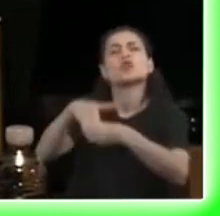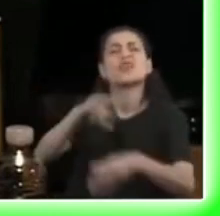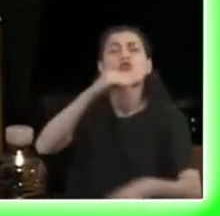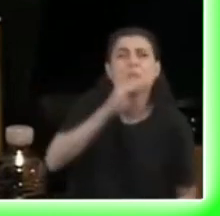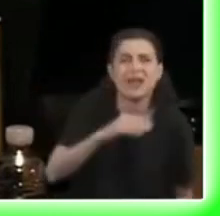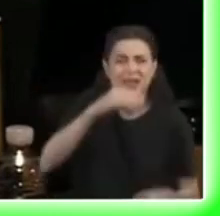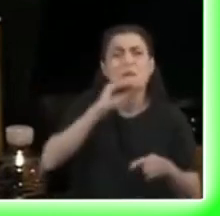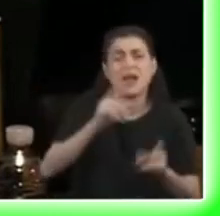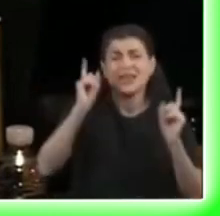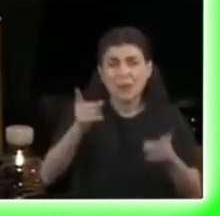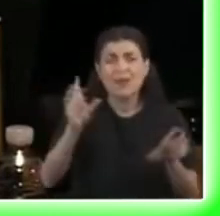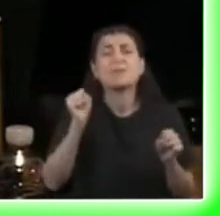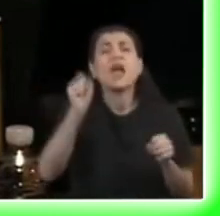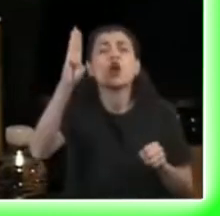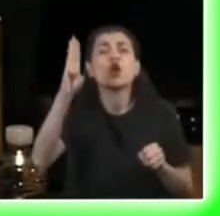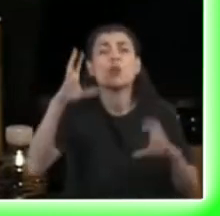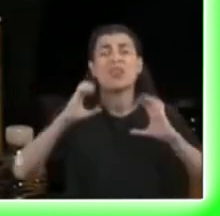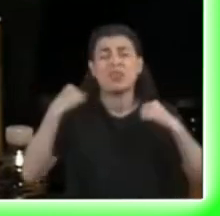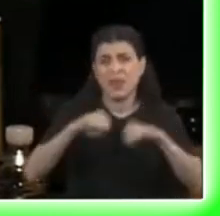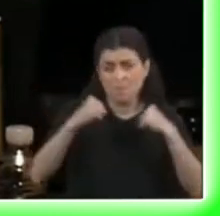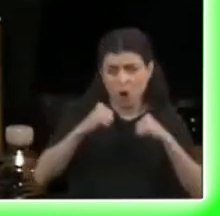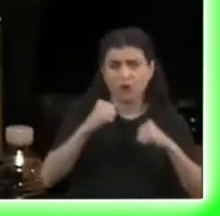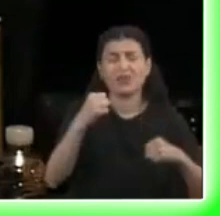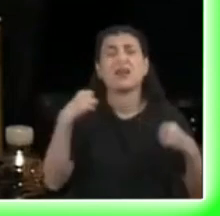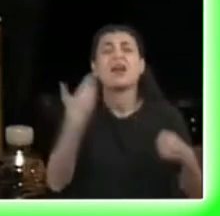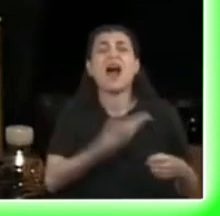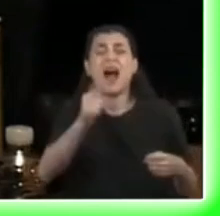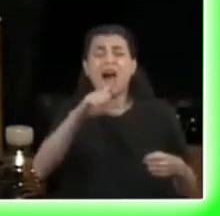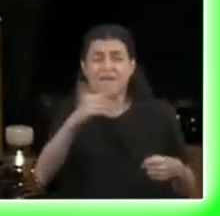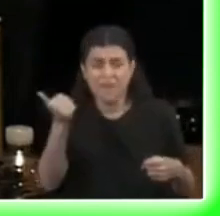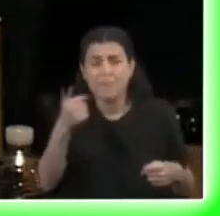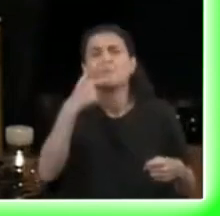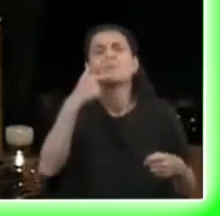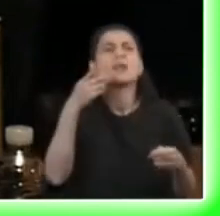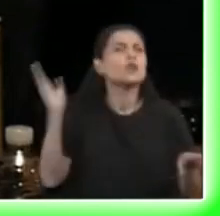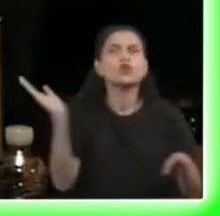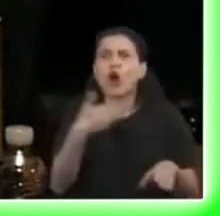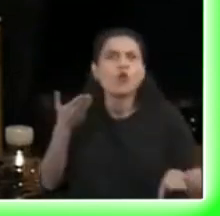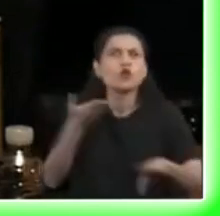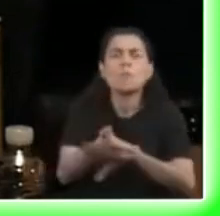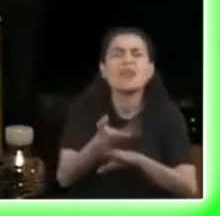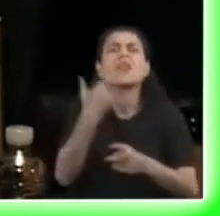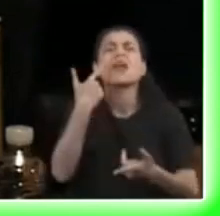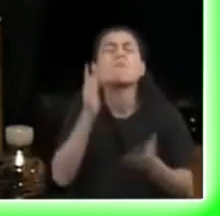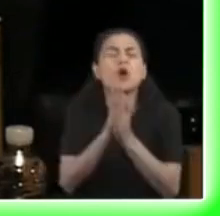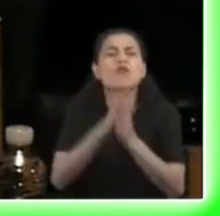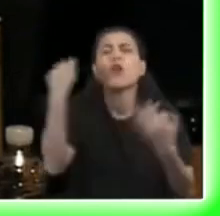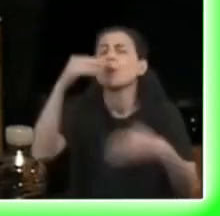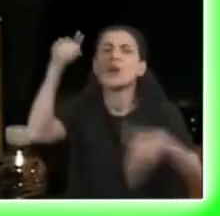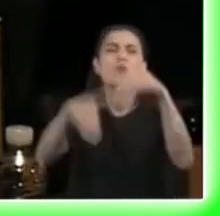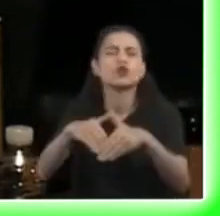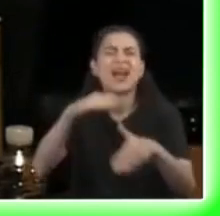La AFA y decenas de clubes pidieron el voto por Massa. Los radicales pidieron el voto por Massa. Hasta la bendita sociedad